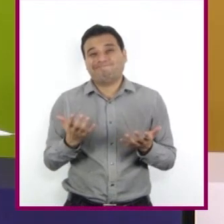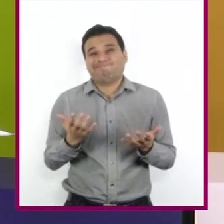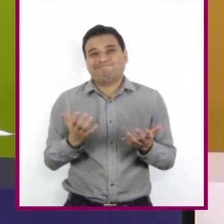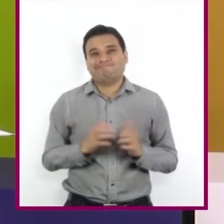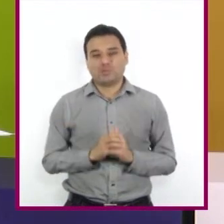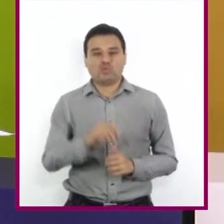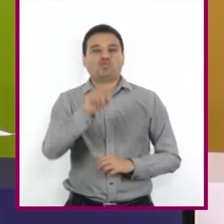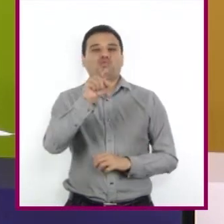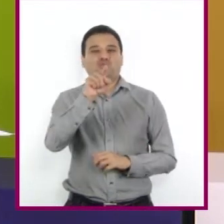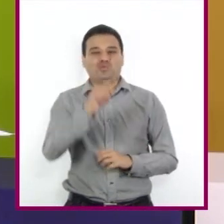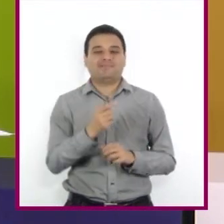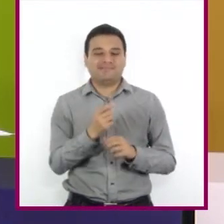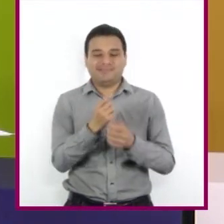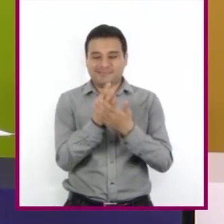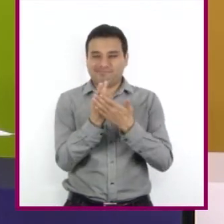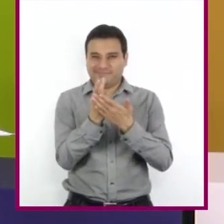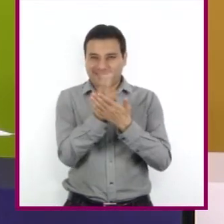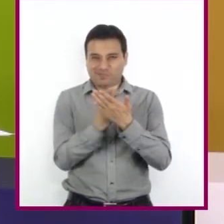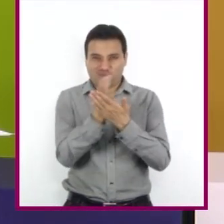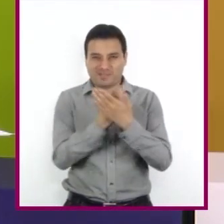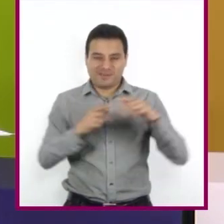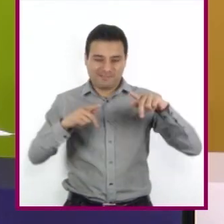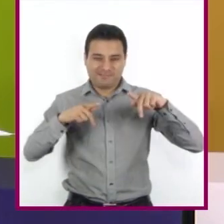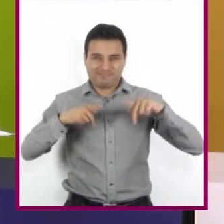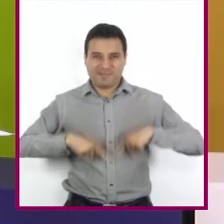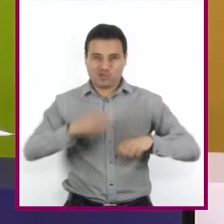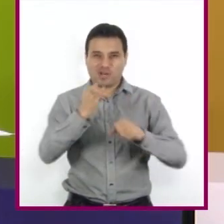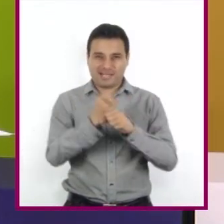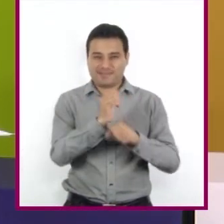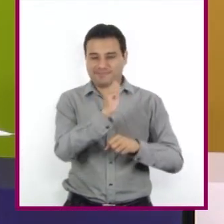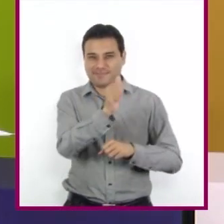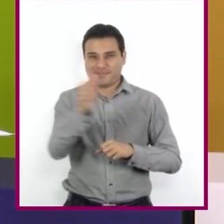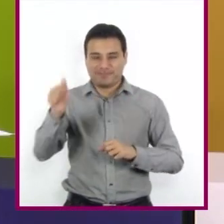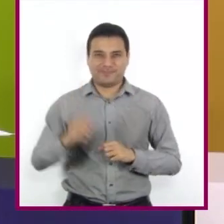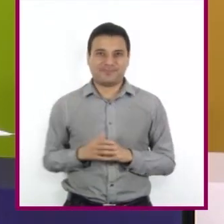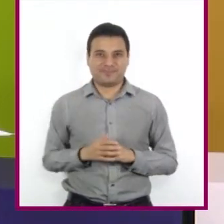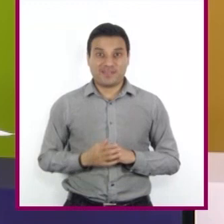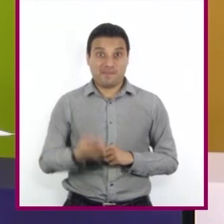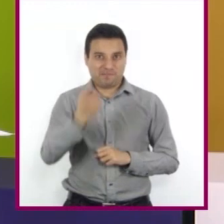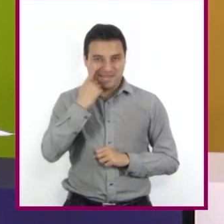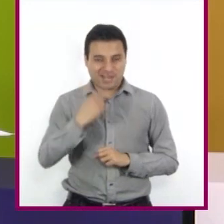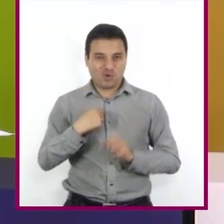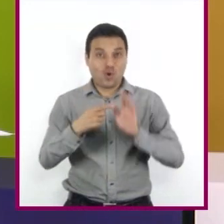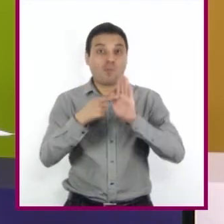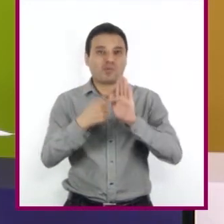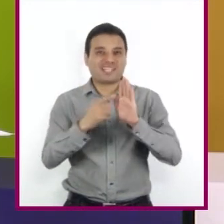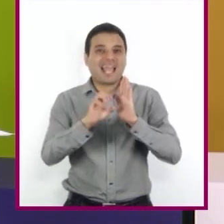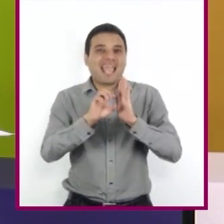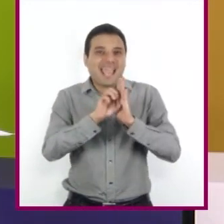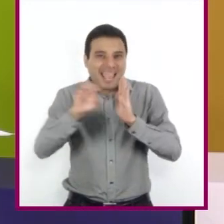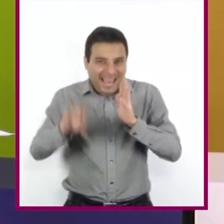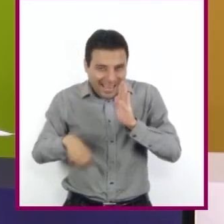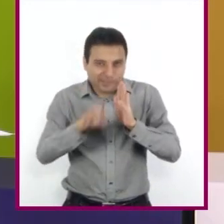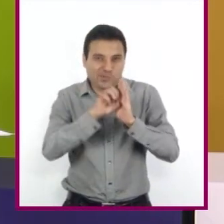ustedes completen las imágenes de sus personajes. Mientras tanto, se mostrarán algunos ejemplos que les pueden